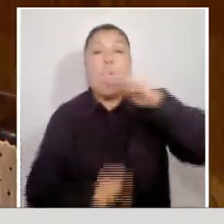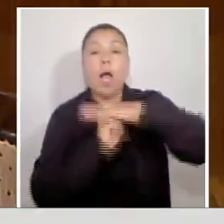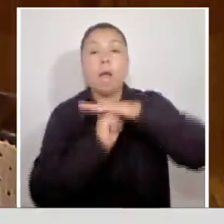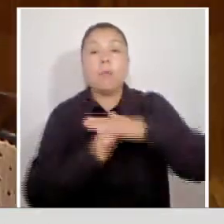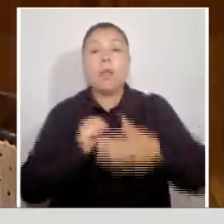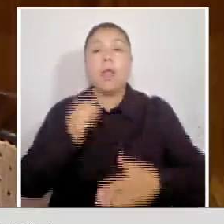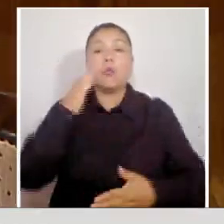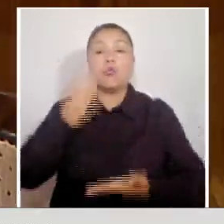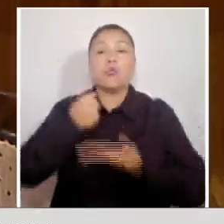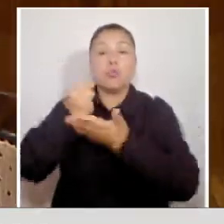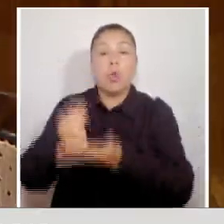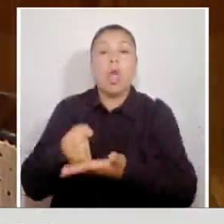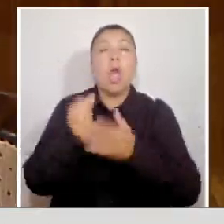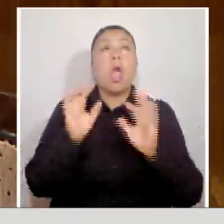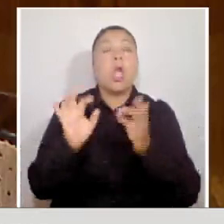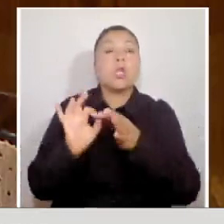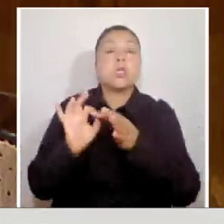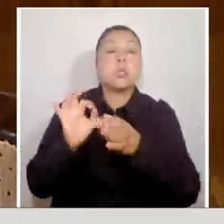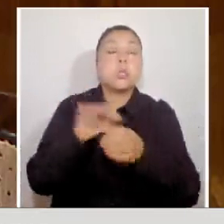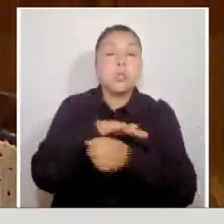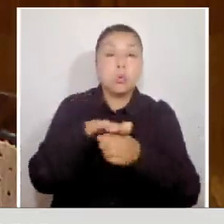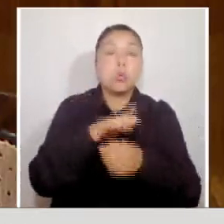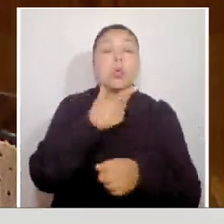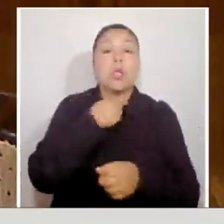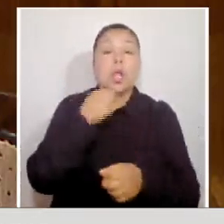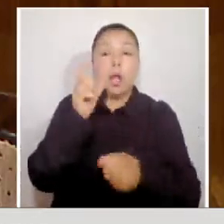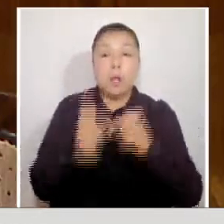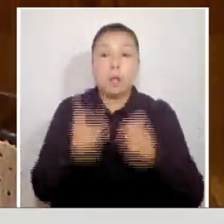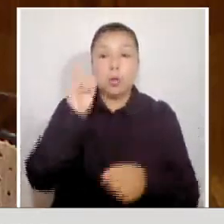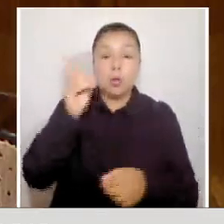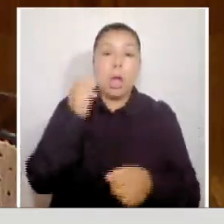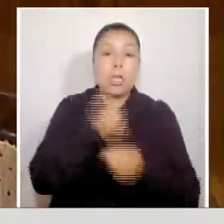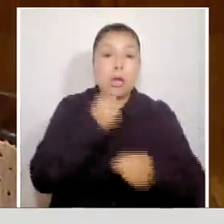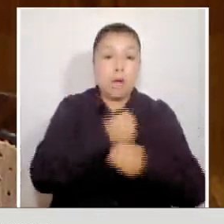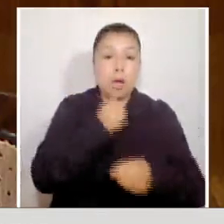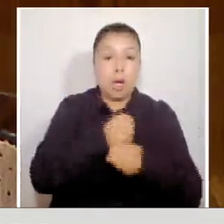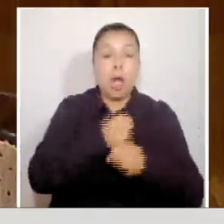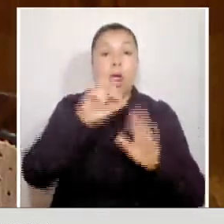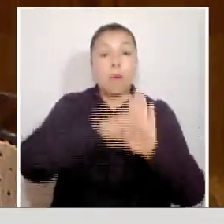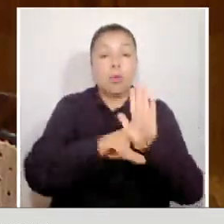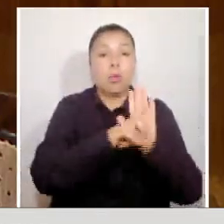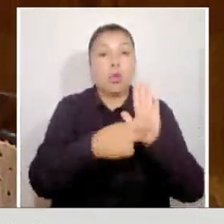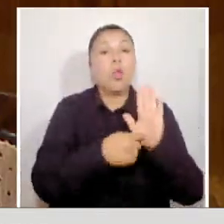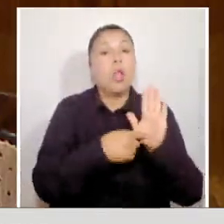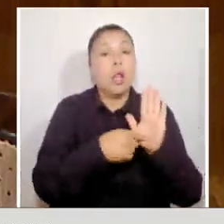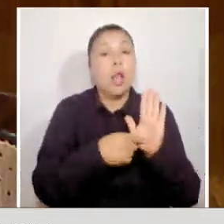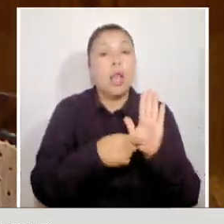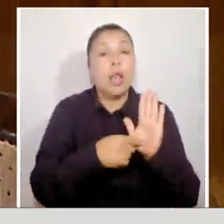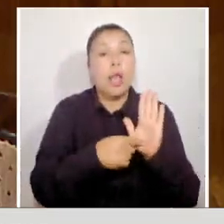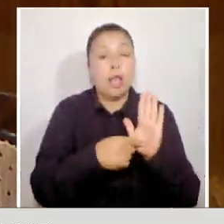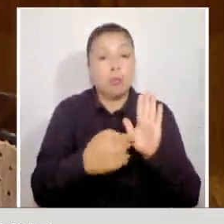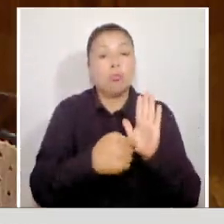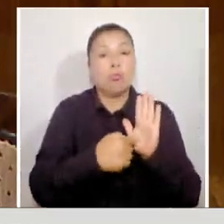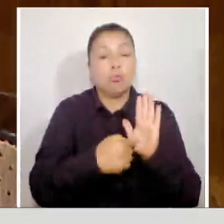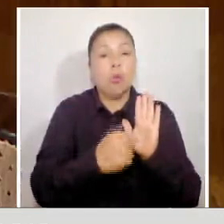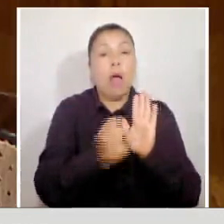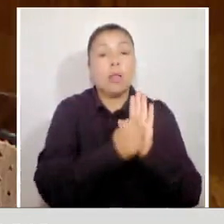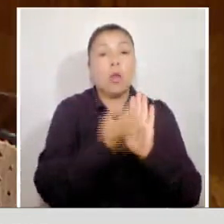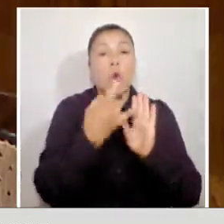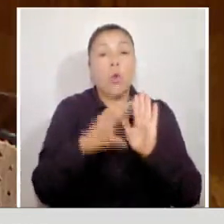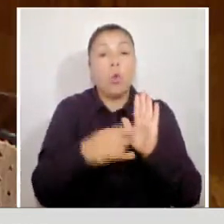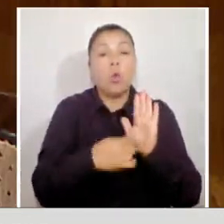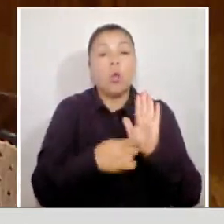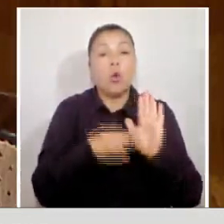en el caso de quienes opten por trabajar en cuanto al contenido del proyecto de ley este está sustentado en un artículo único que tiene por